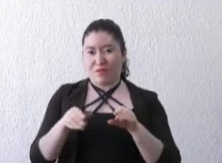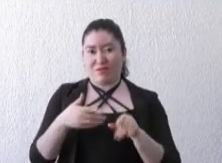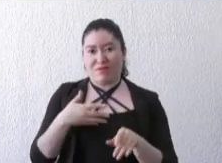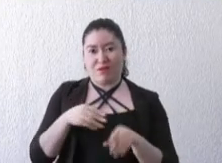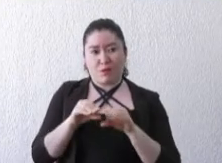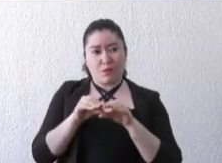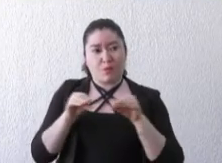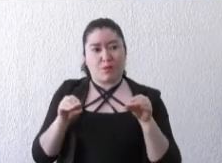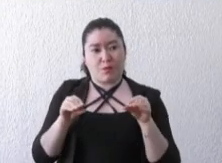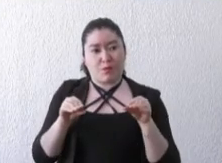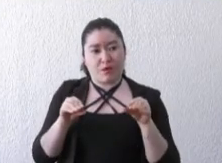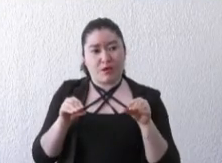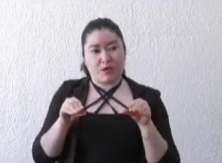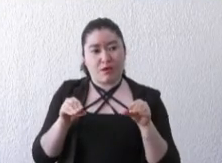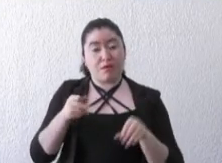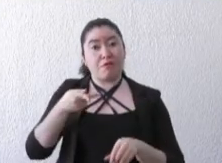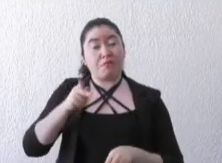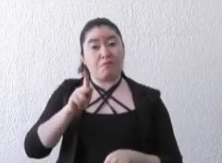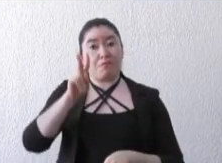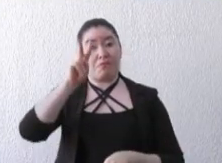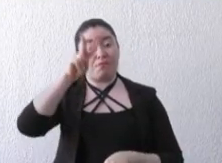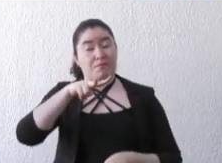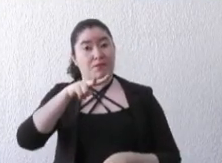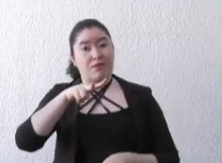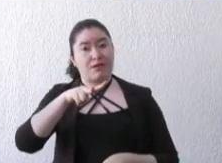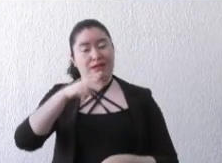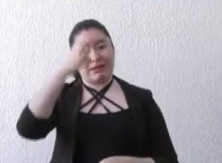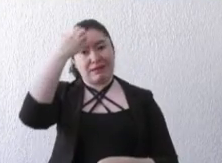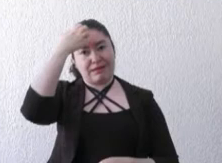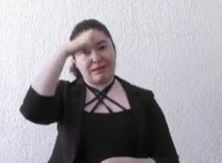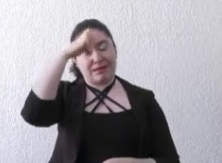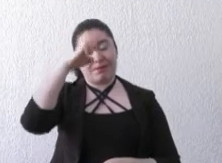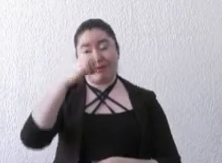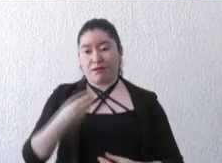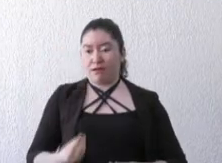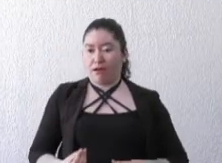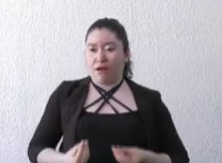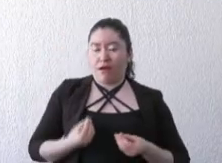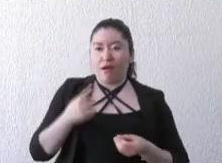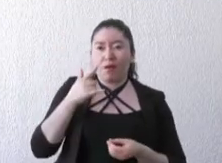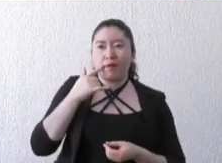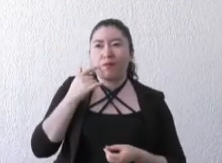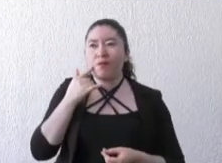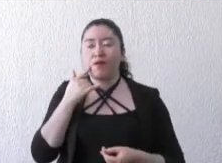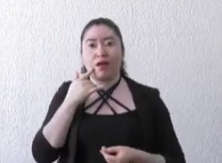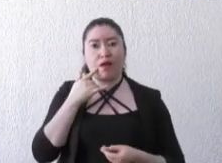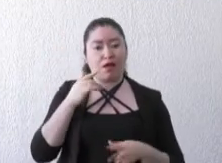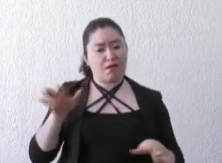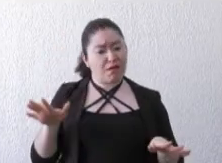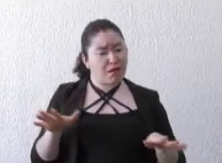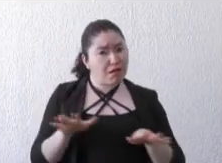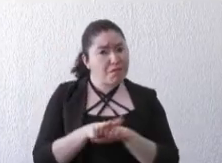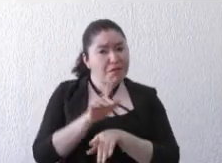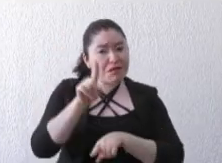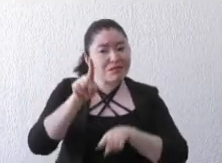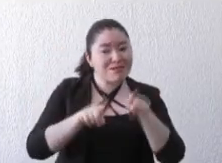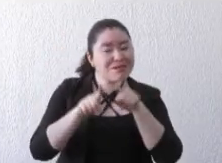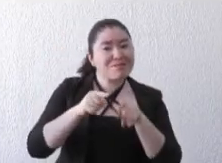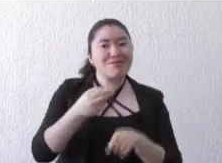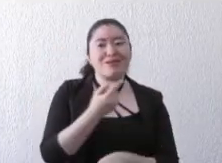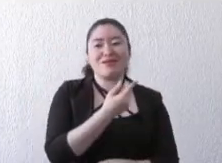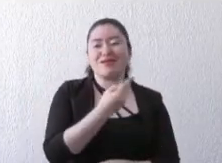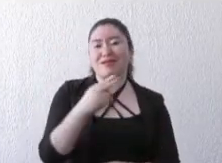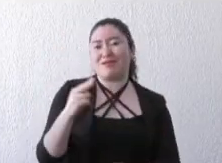en realidad son experiencias vivenciales inmersivas donde pueden ir cambiando a partir del tipo de